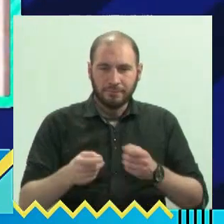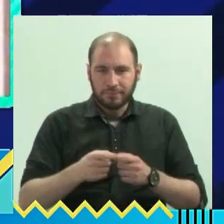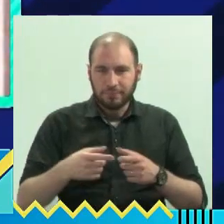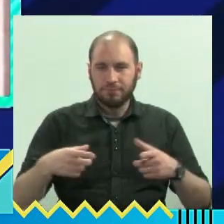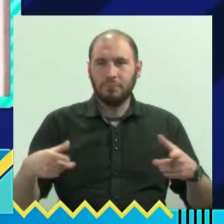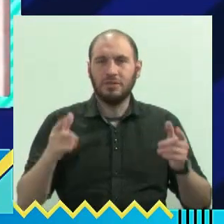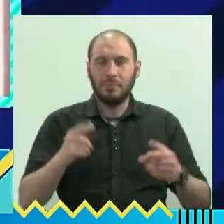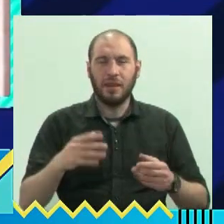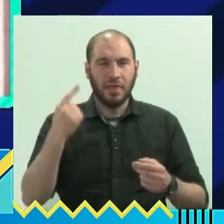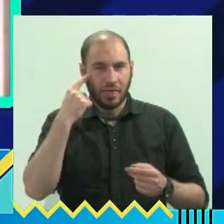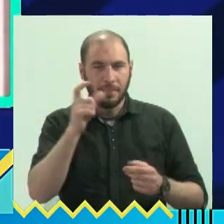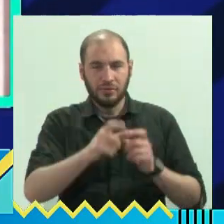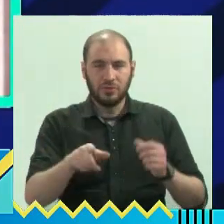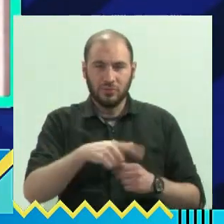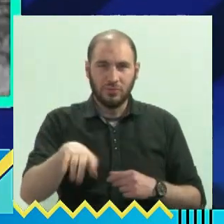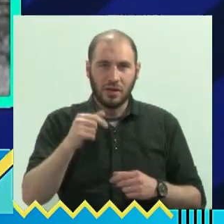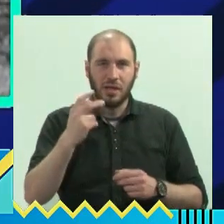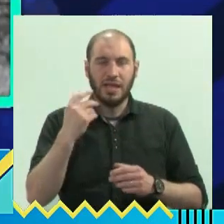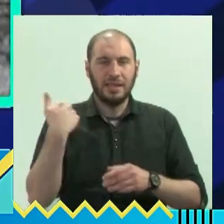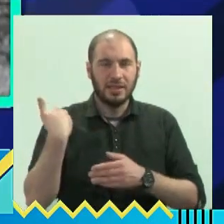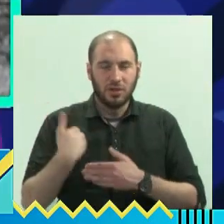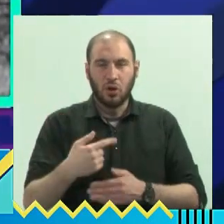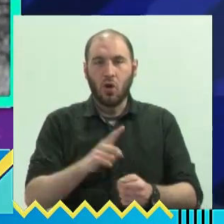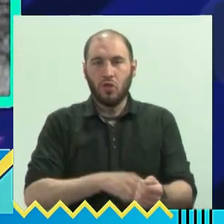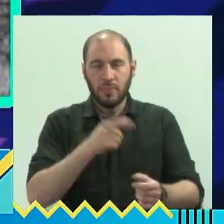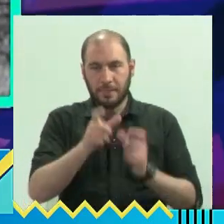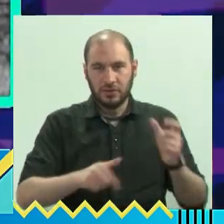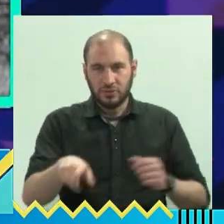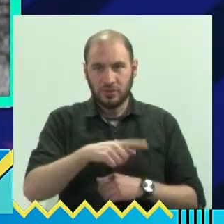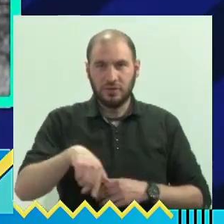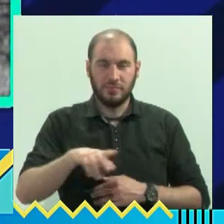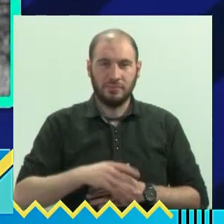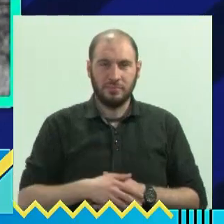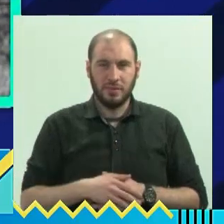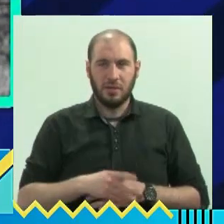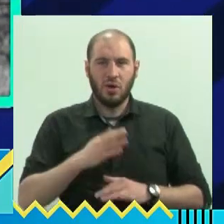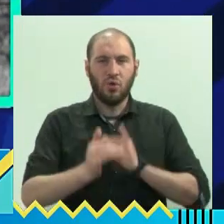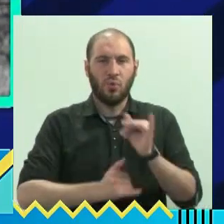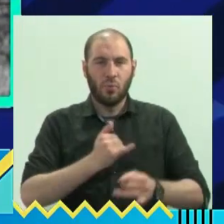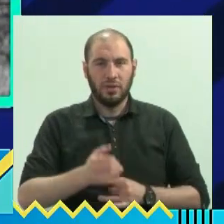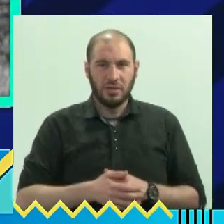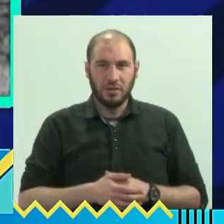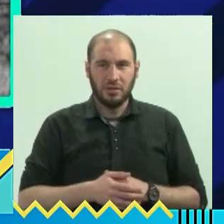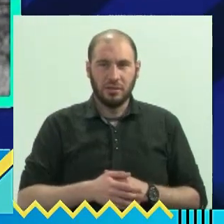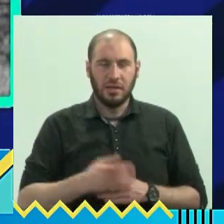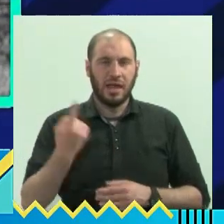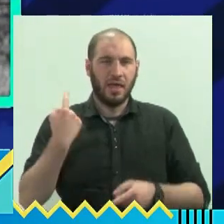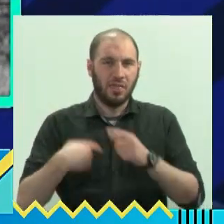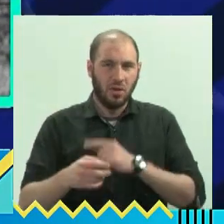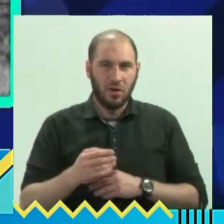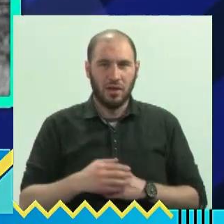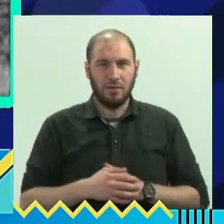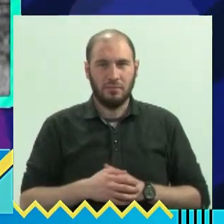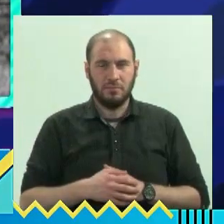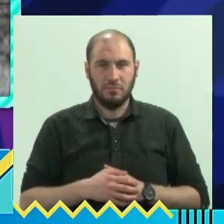también el folclore, la tradición oral y demás, y que son intentos de explicaciones, sobre todo los mitos,